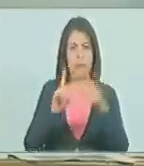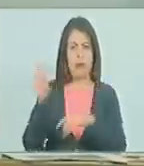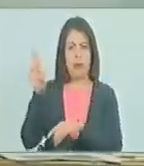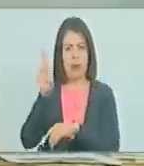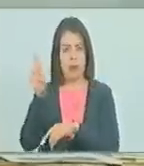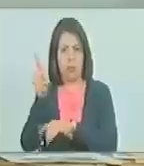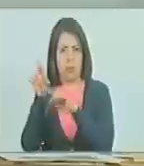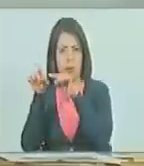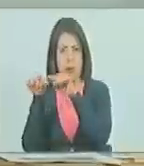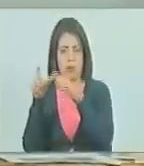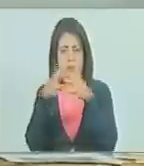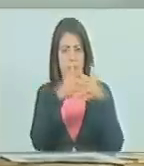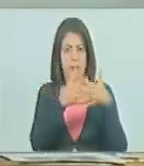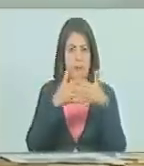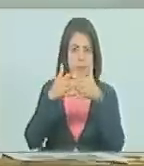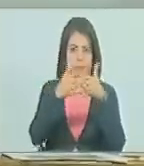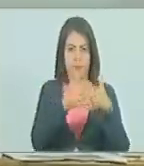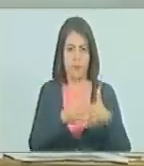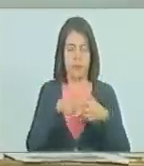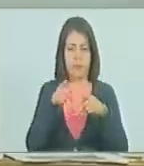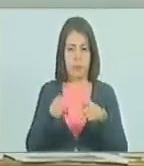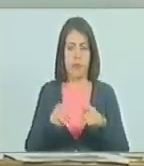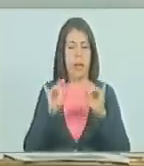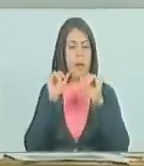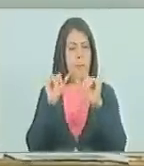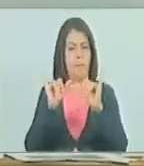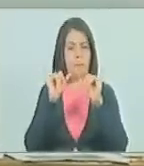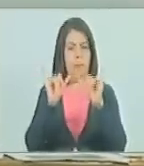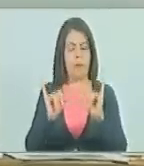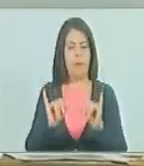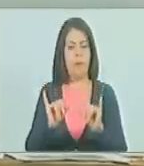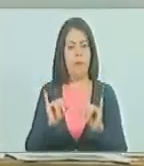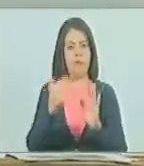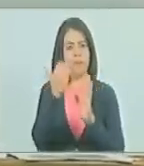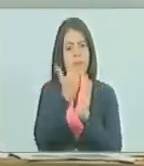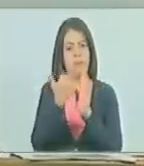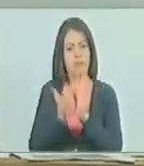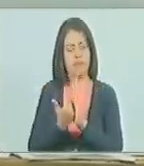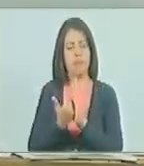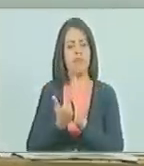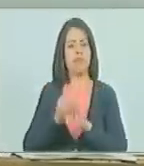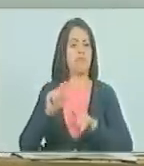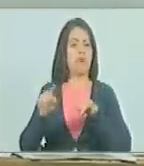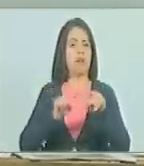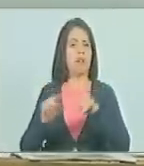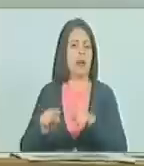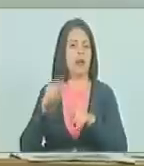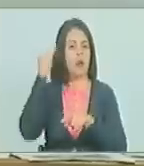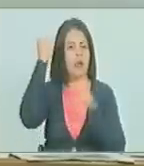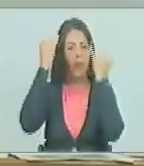gobiernos republicanos de los Estados Unidos con la misma agenda imperial.